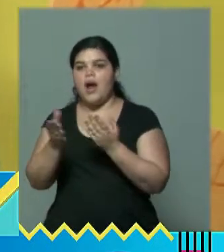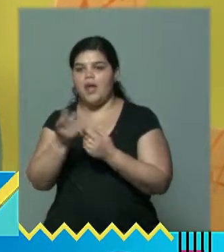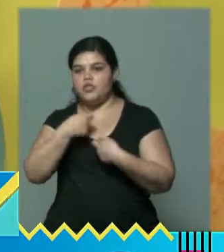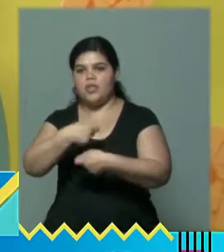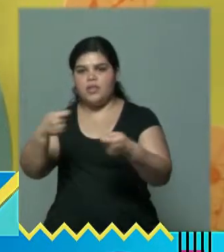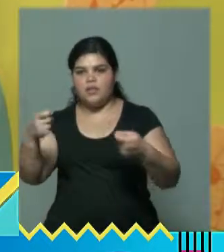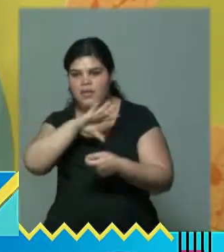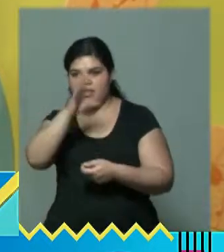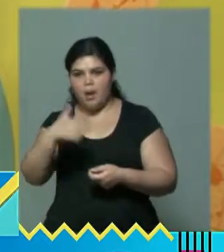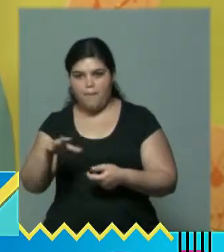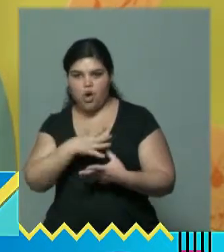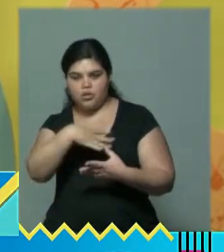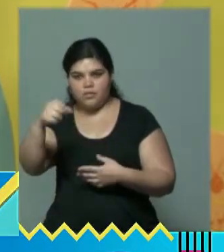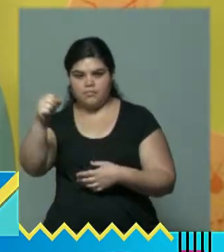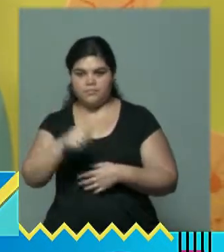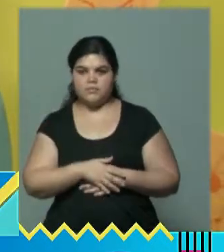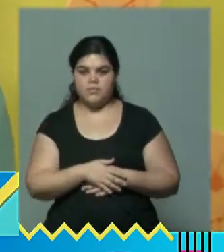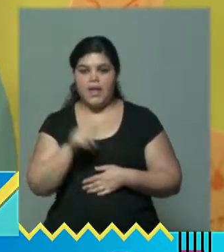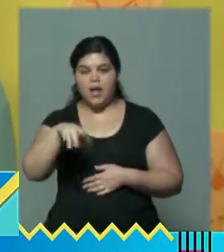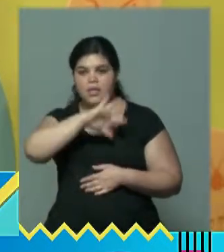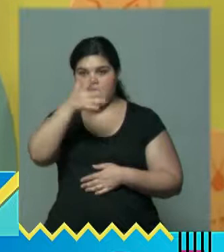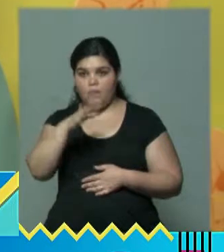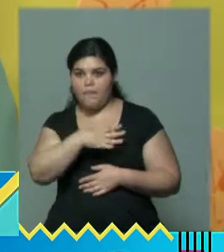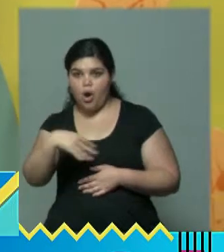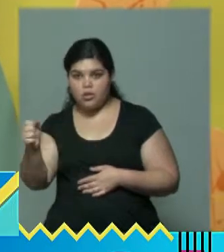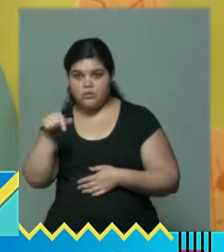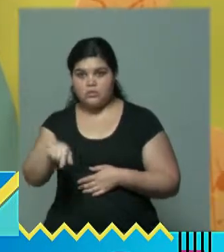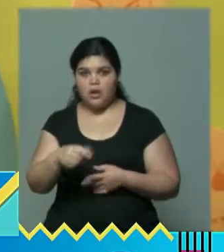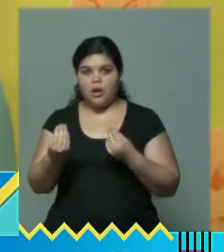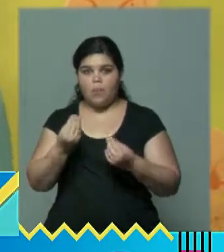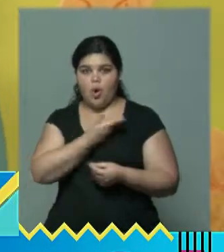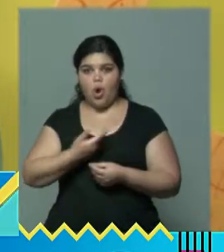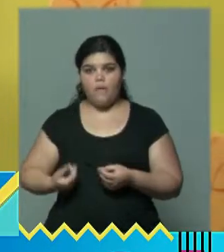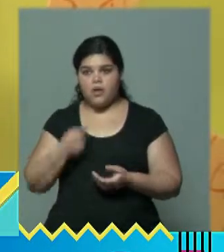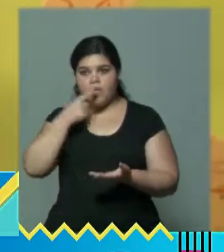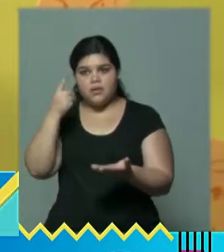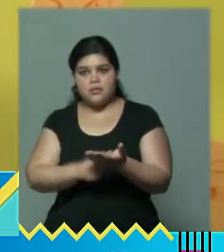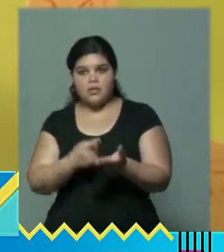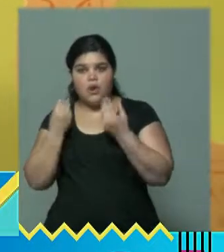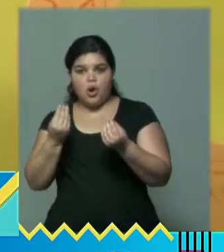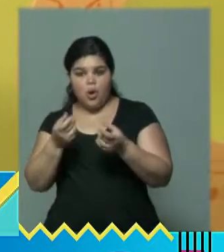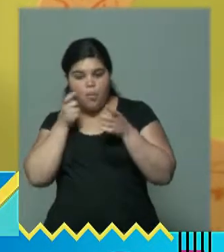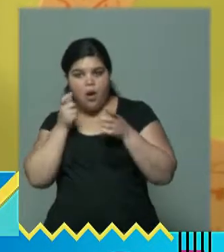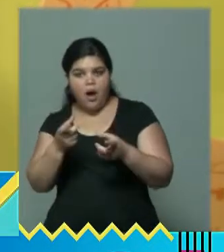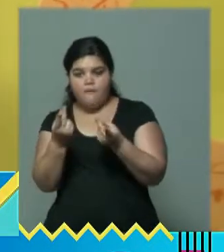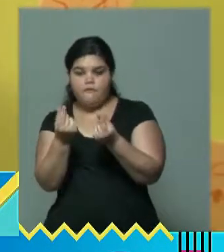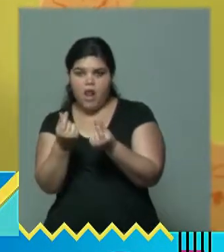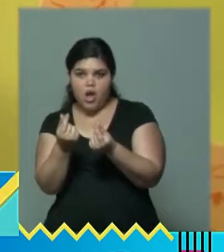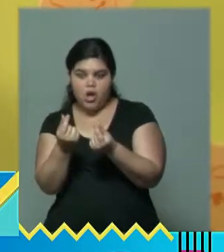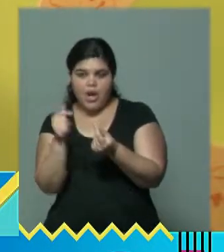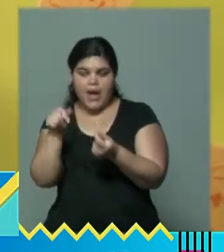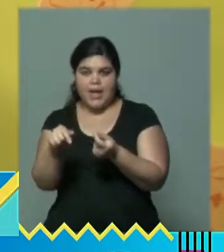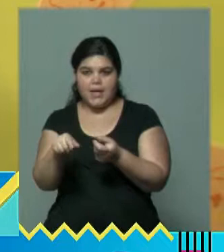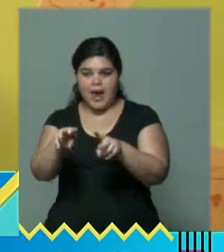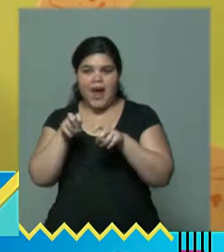distribución y transporte es un sistema regulado donde el Estado define cuánto es lo que hay que cobrar, reconociéndole un valor, digamos, de ganancia por la